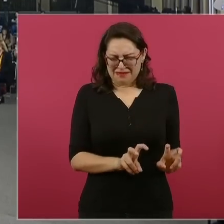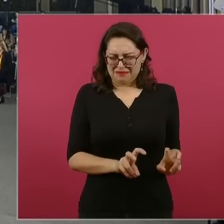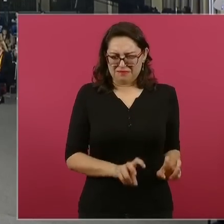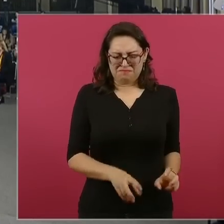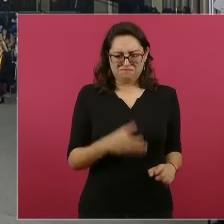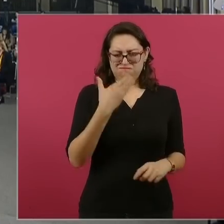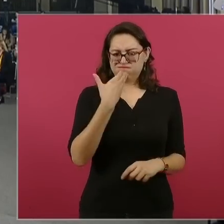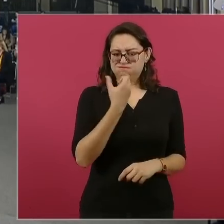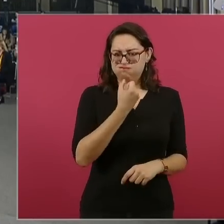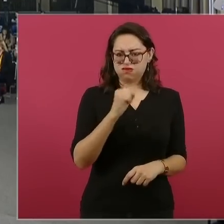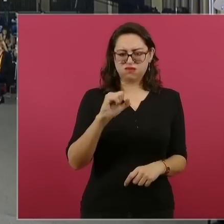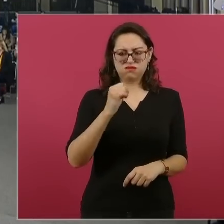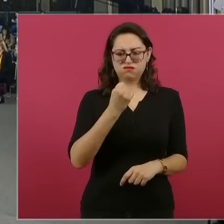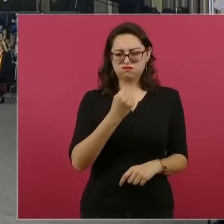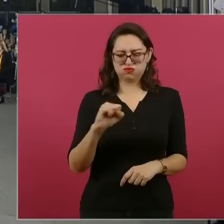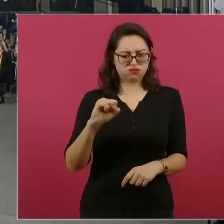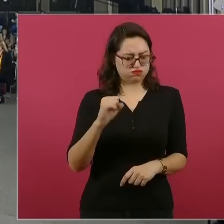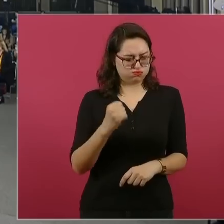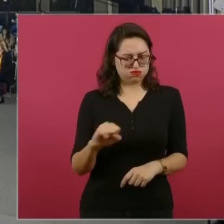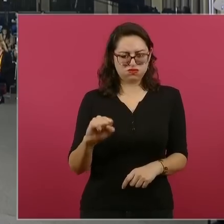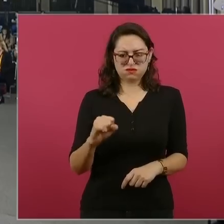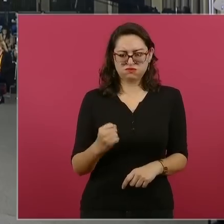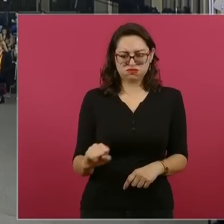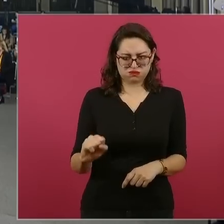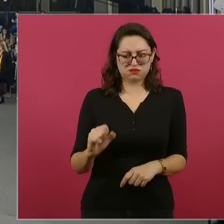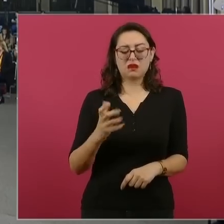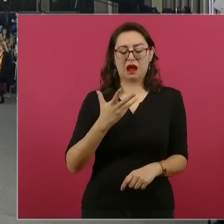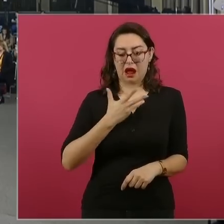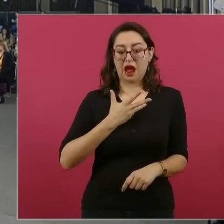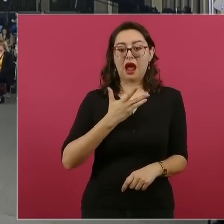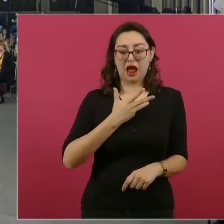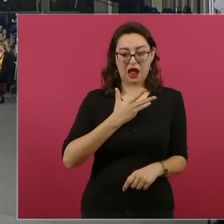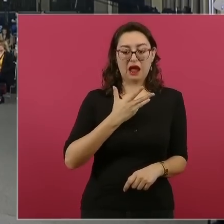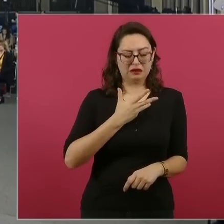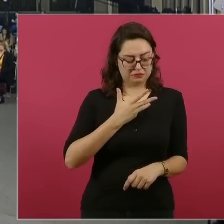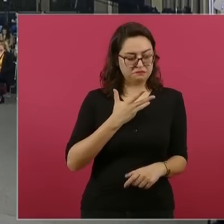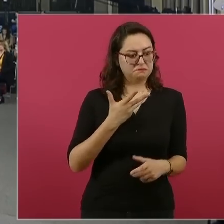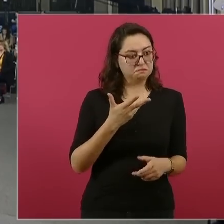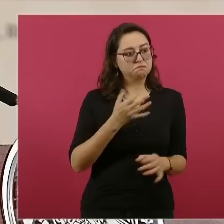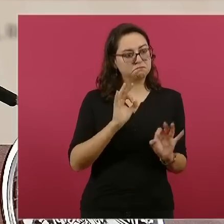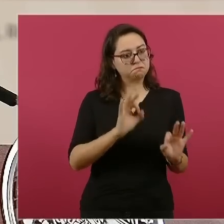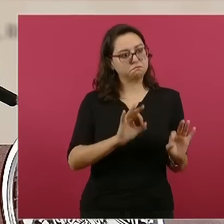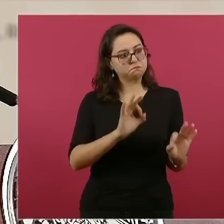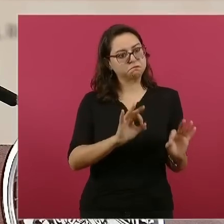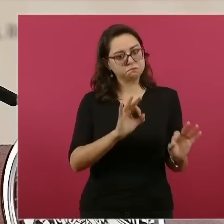y se olvidan de los fundamentos